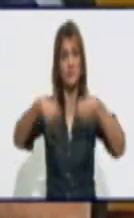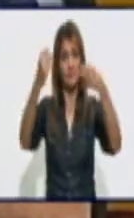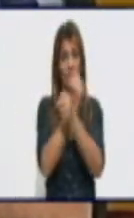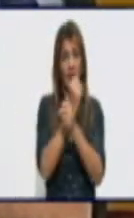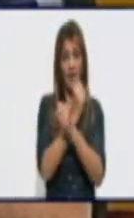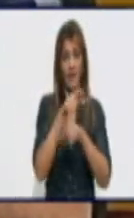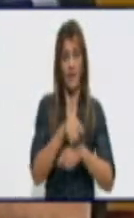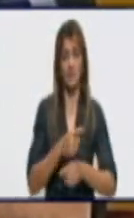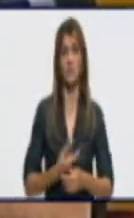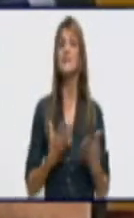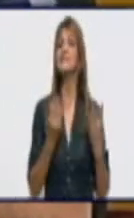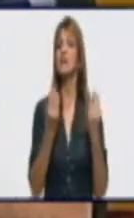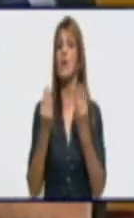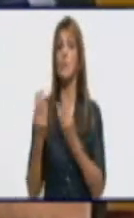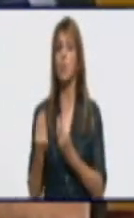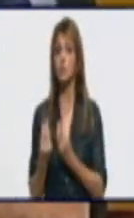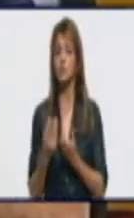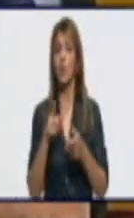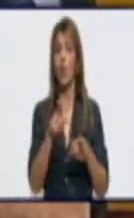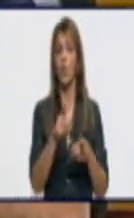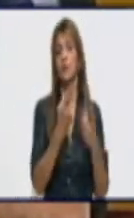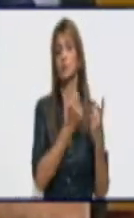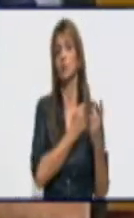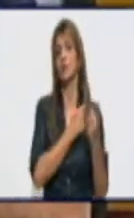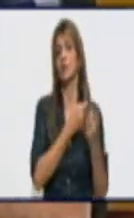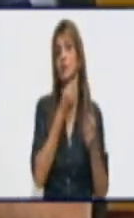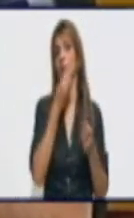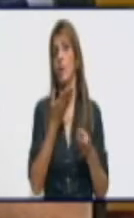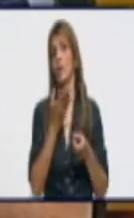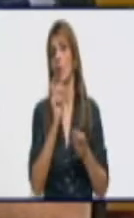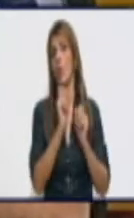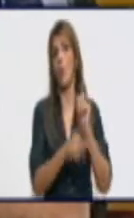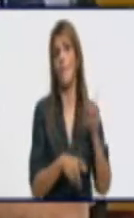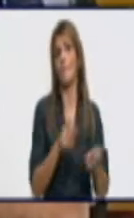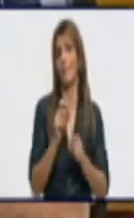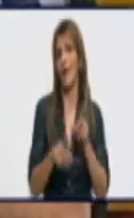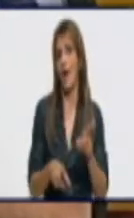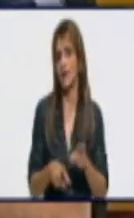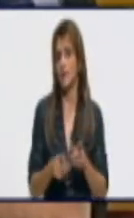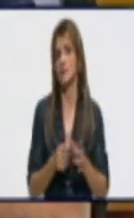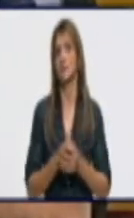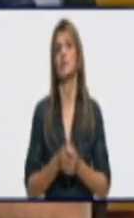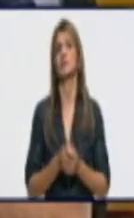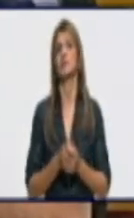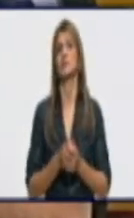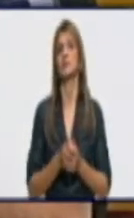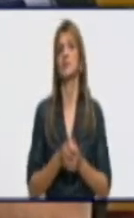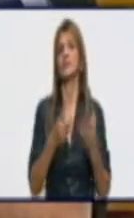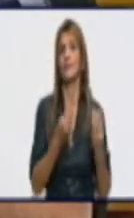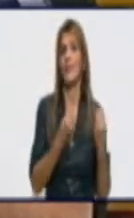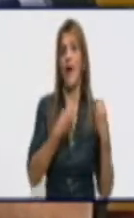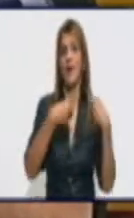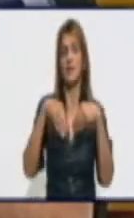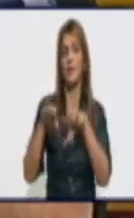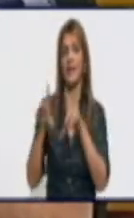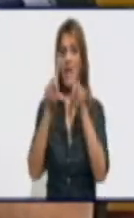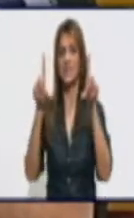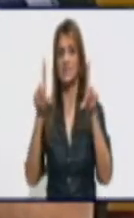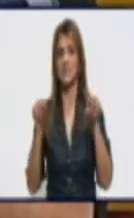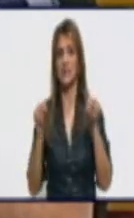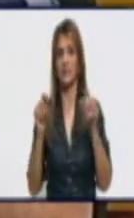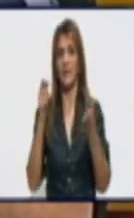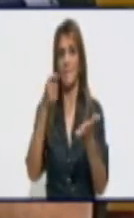puedo comprar a un precio por acuerdo para que no tengas que ir a concurrir a venderlo de libre en libre a un lugar, como industria lo deba, y te vas a llevar el cheque del pago de ese